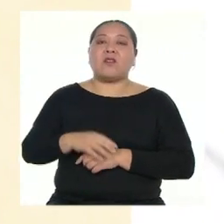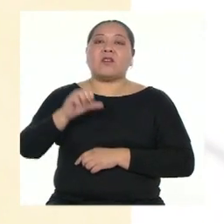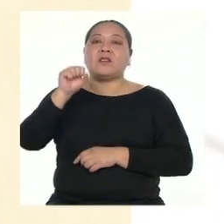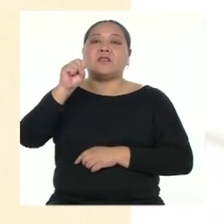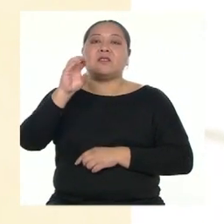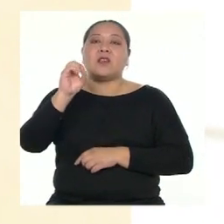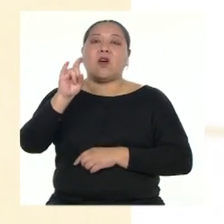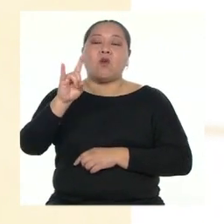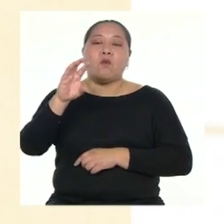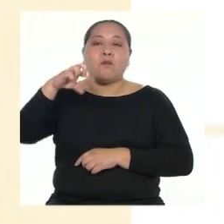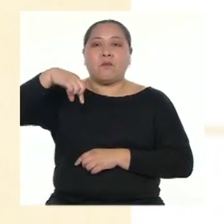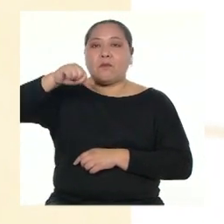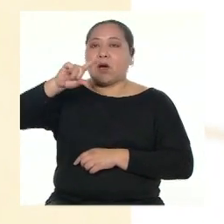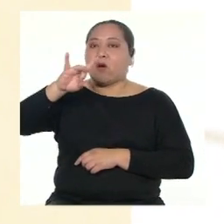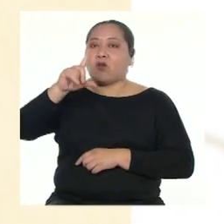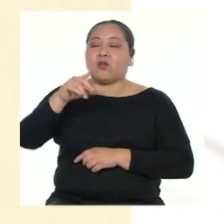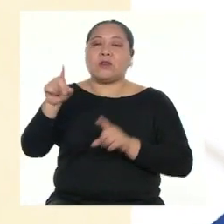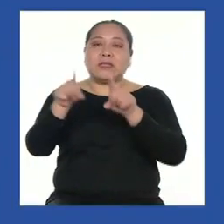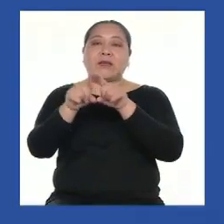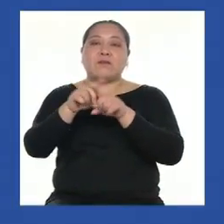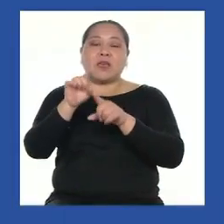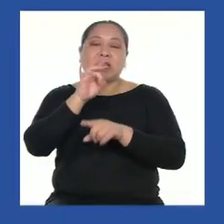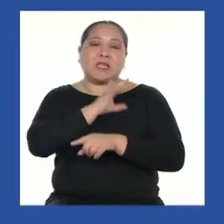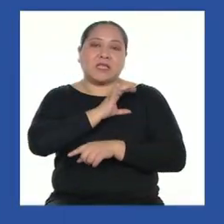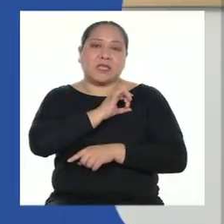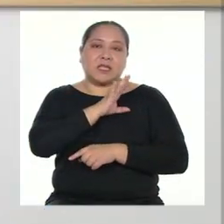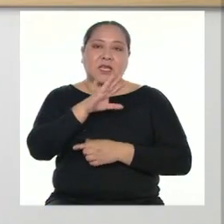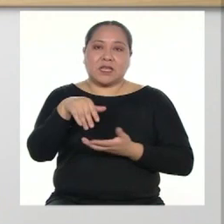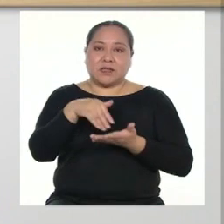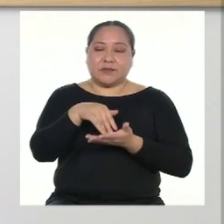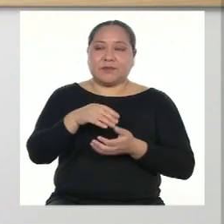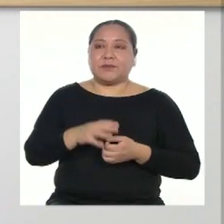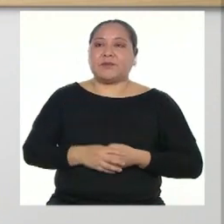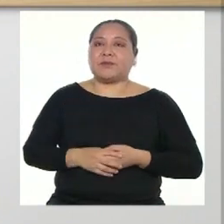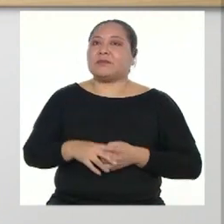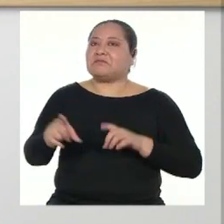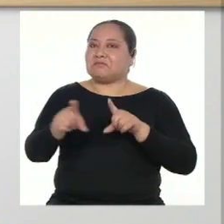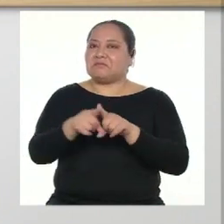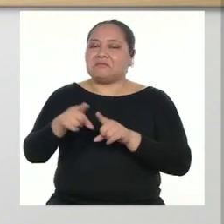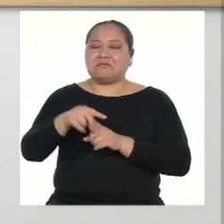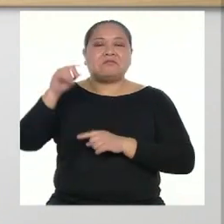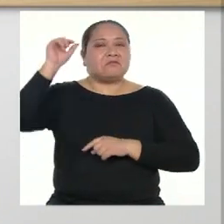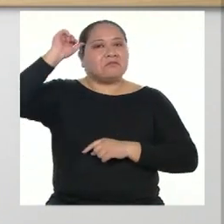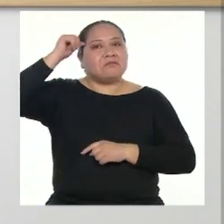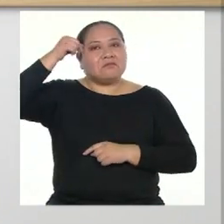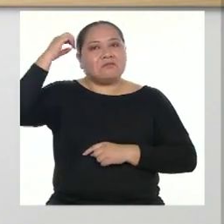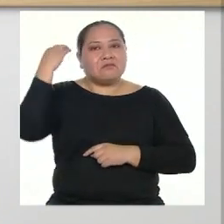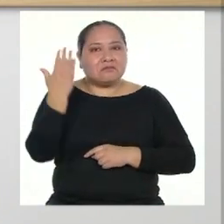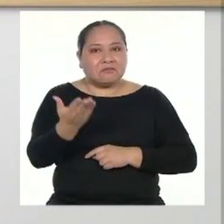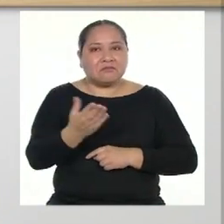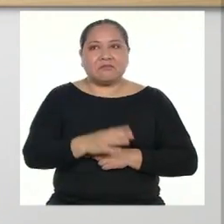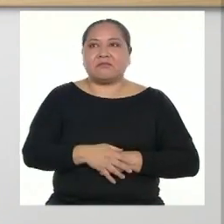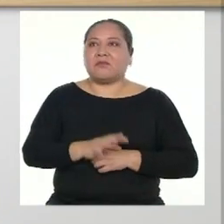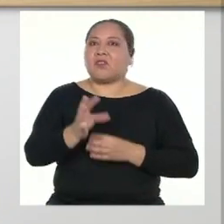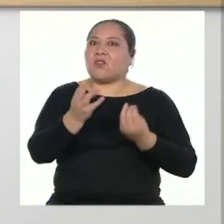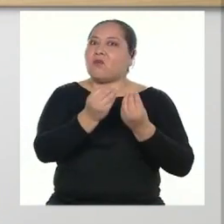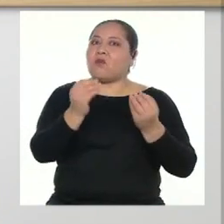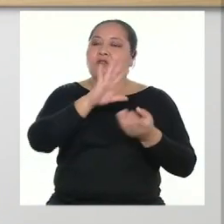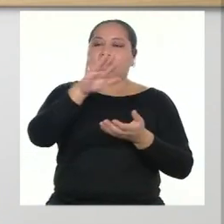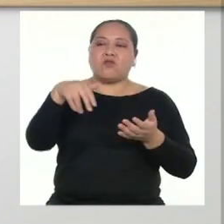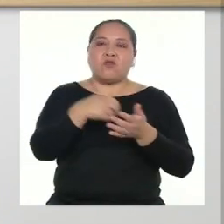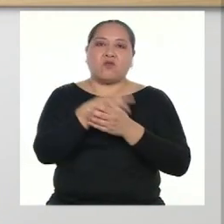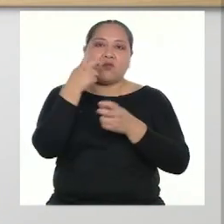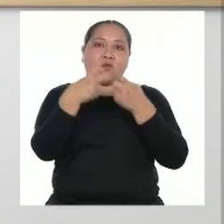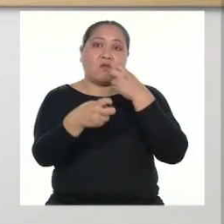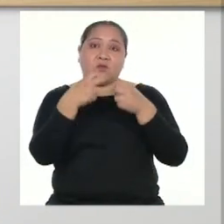Paulo y Santiago de Chile, entre otras. Y vale la pena recordar que, como todos los